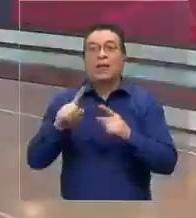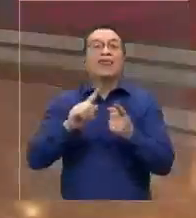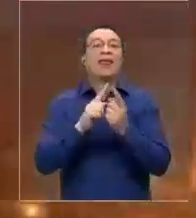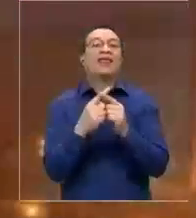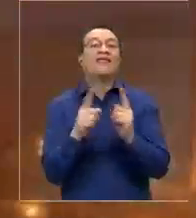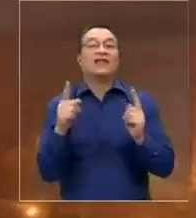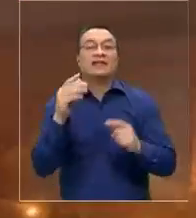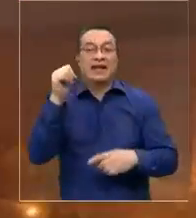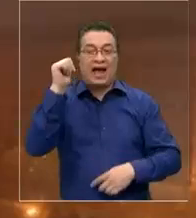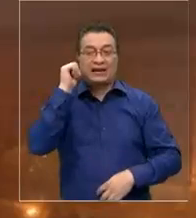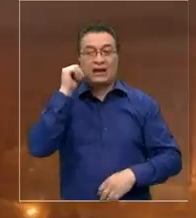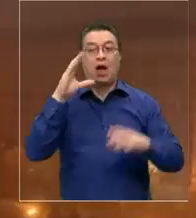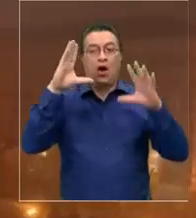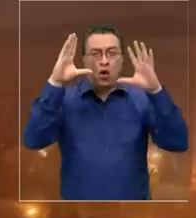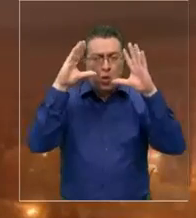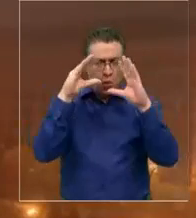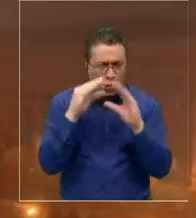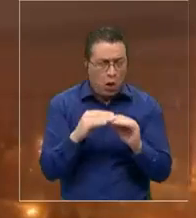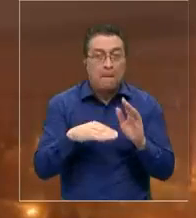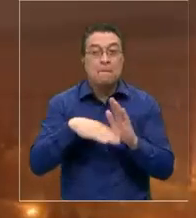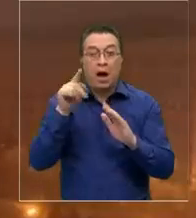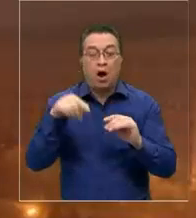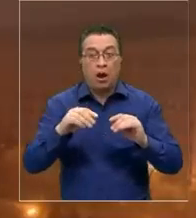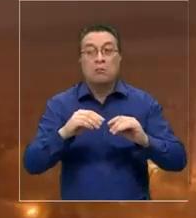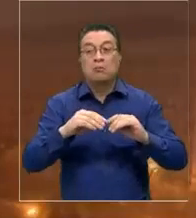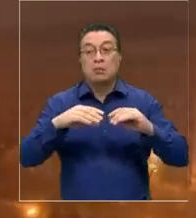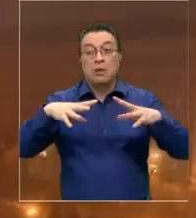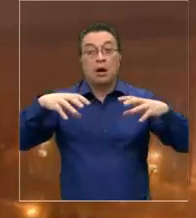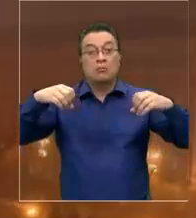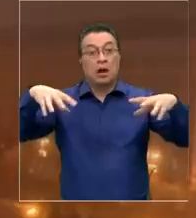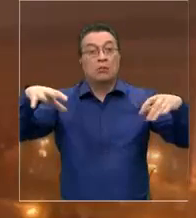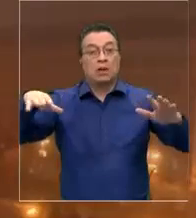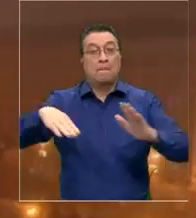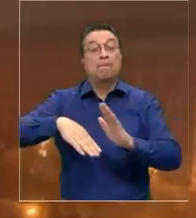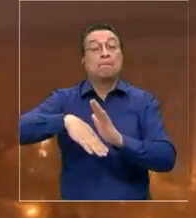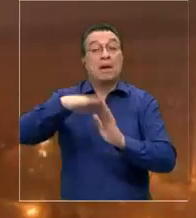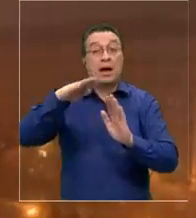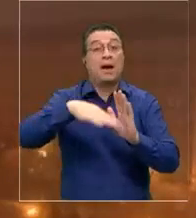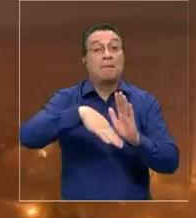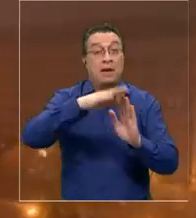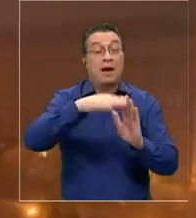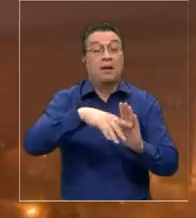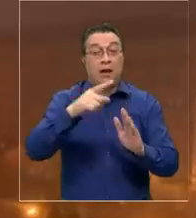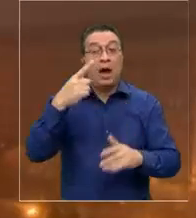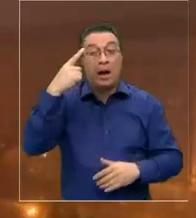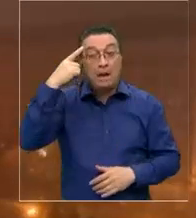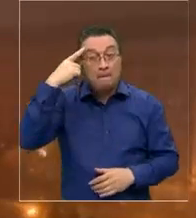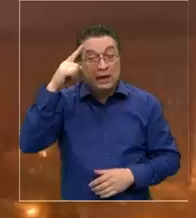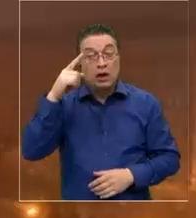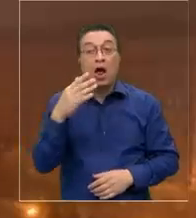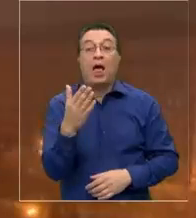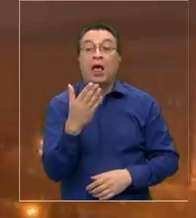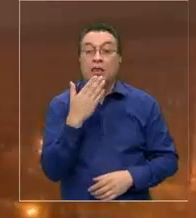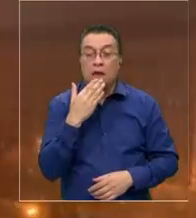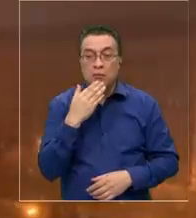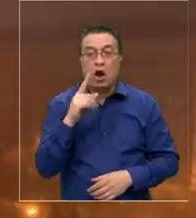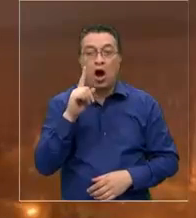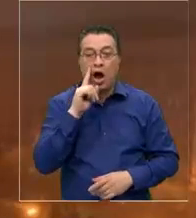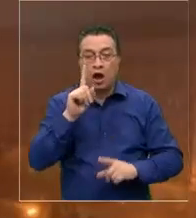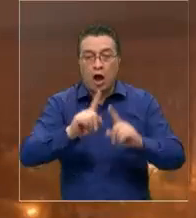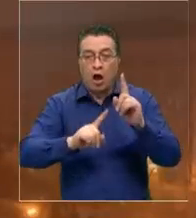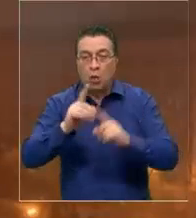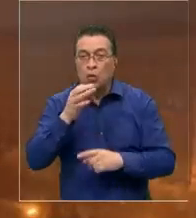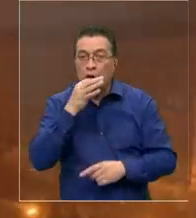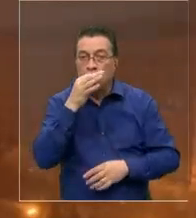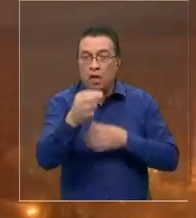anoche, donde se veía bastante más oscuro todo, incluso en calma, hoy hay más luz sobre la capital, pero también hay voces que hablan